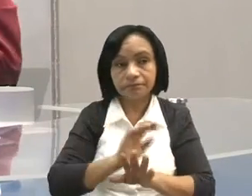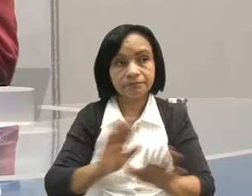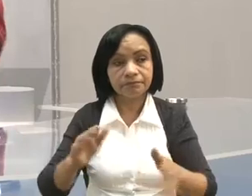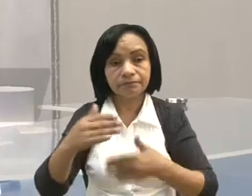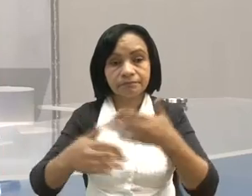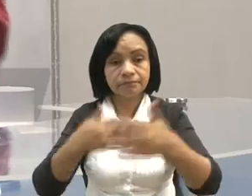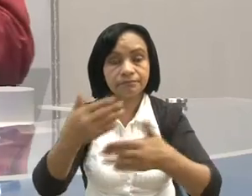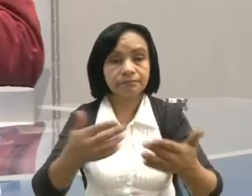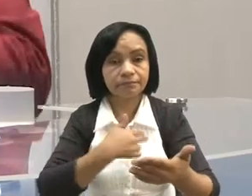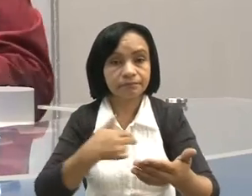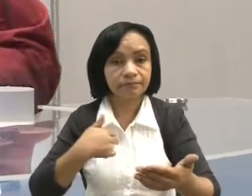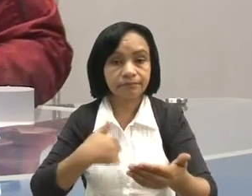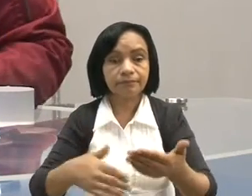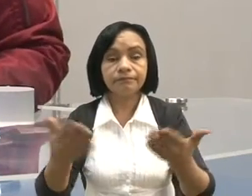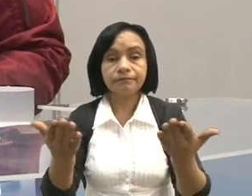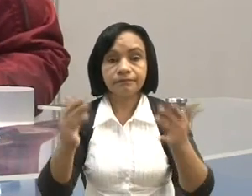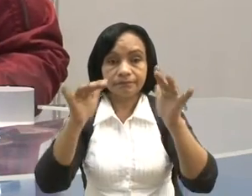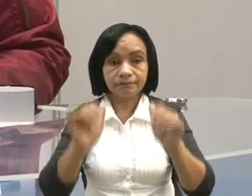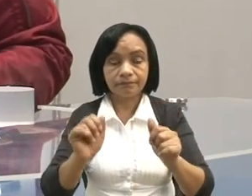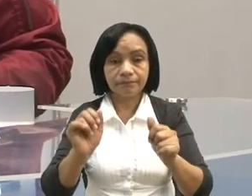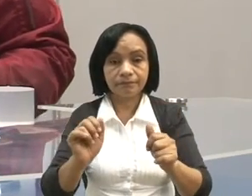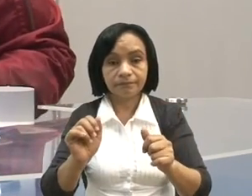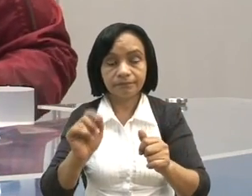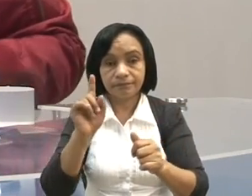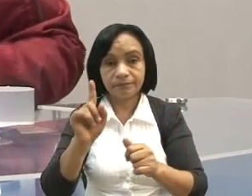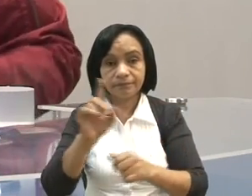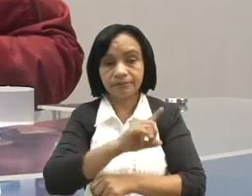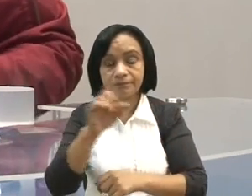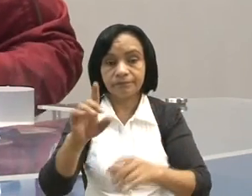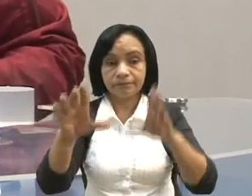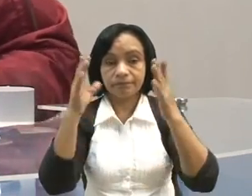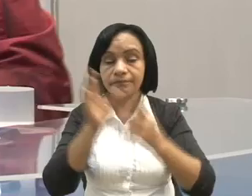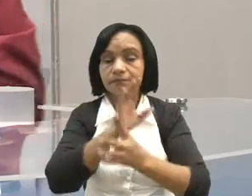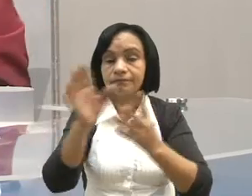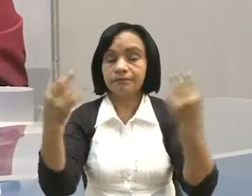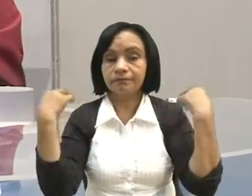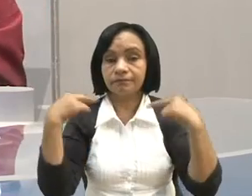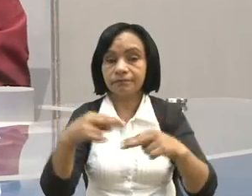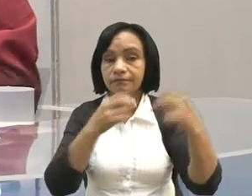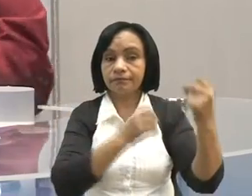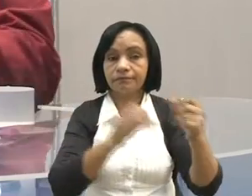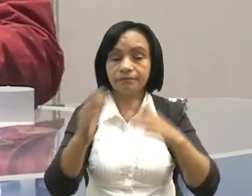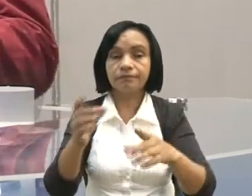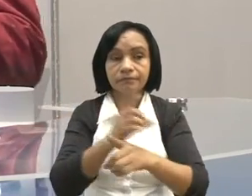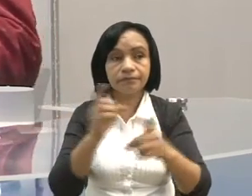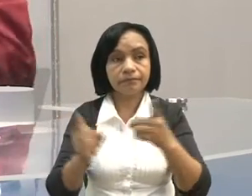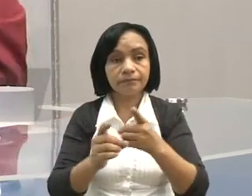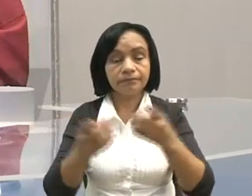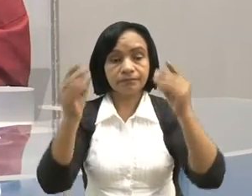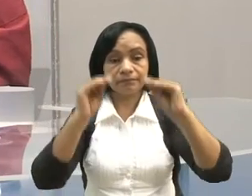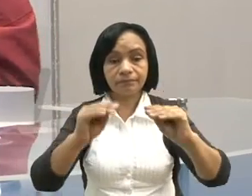el proceso. Pero ya desde el primer día de clase vos tenés que tener cuántos maestros y maestras requerís para garantizar los procesos